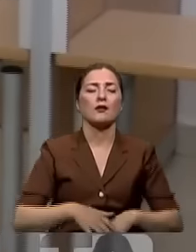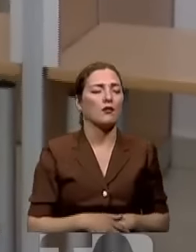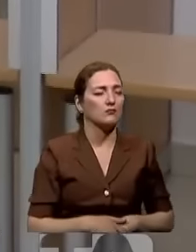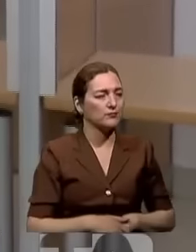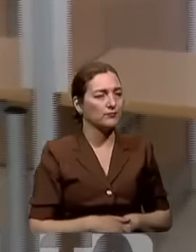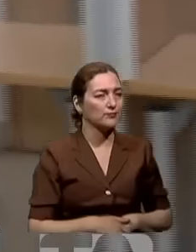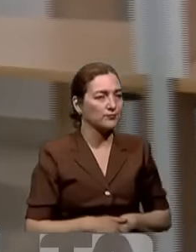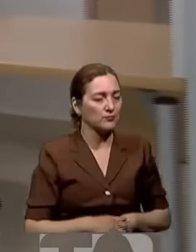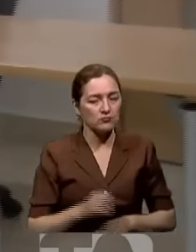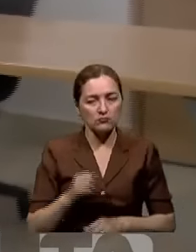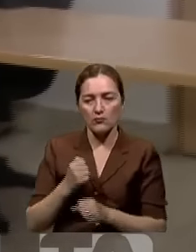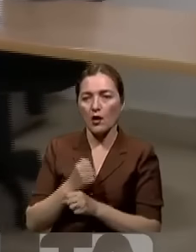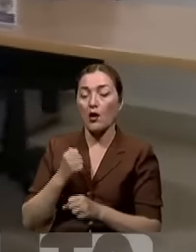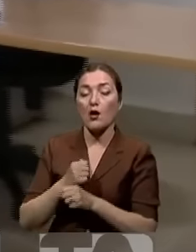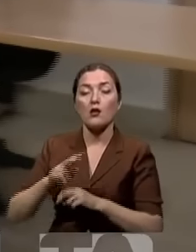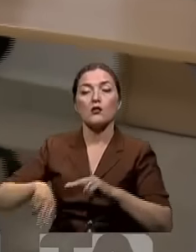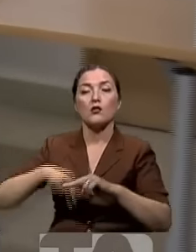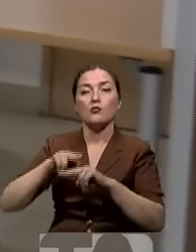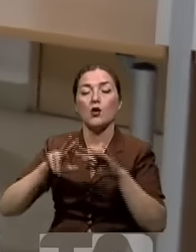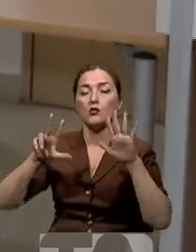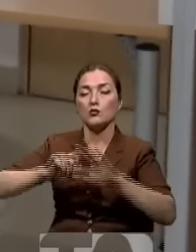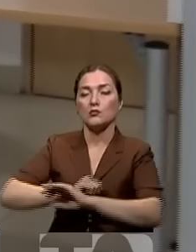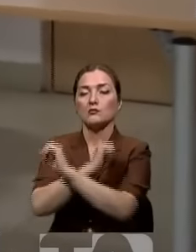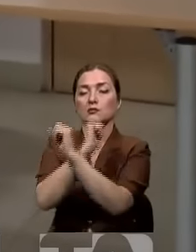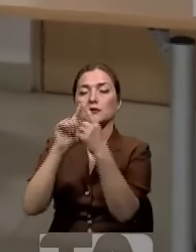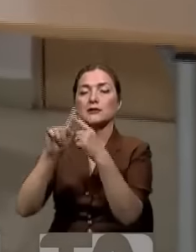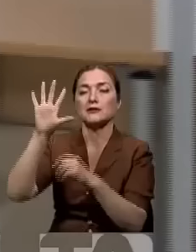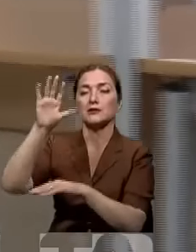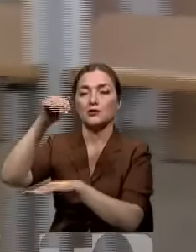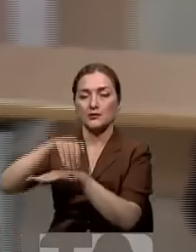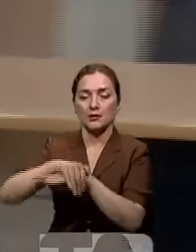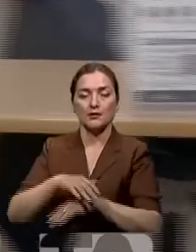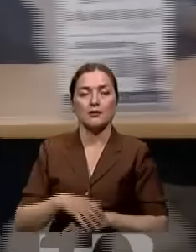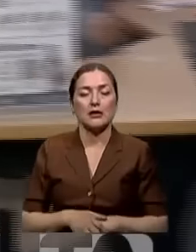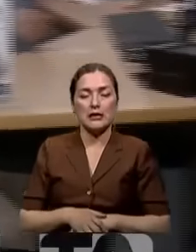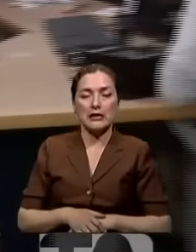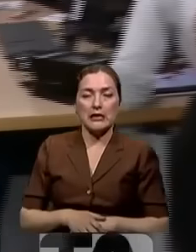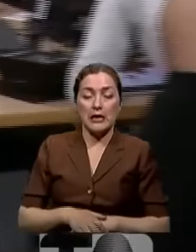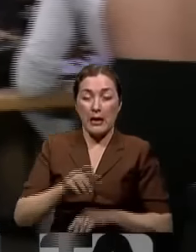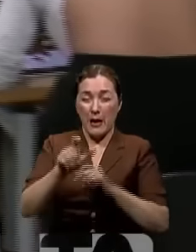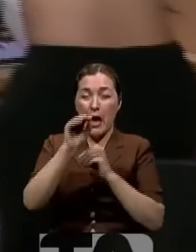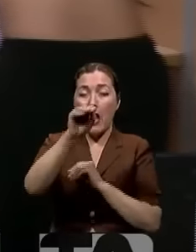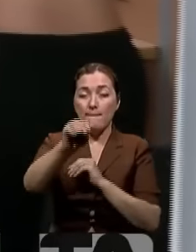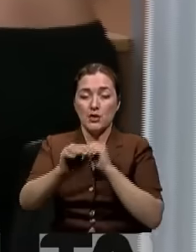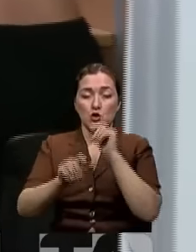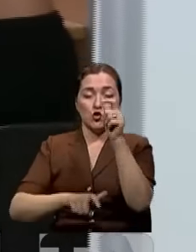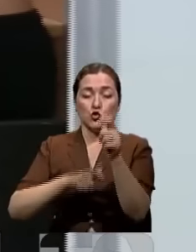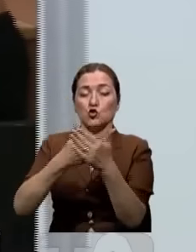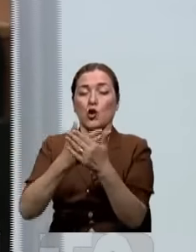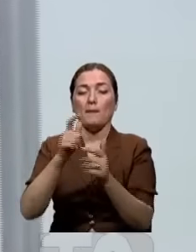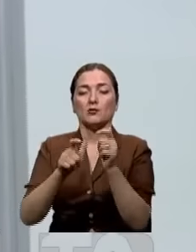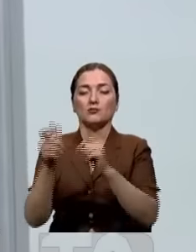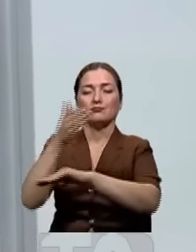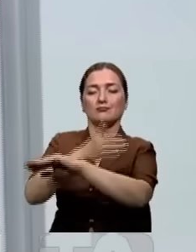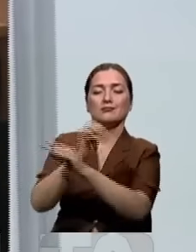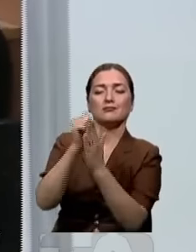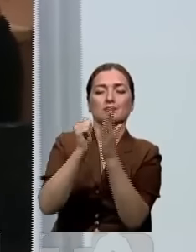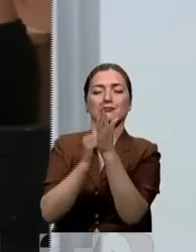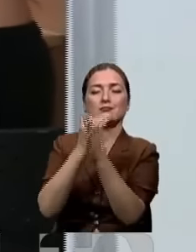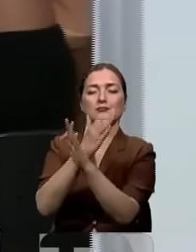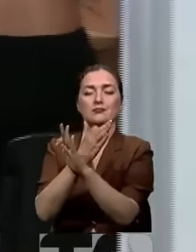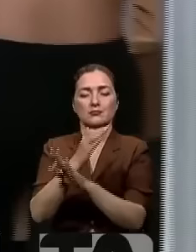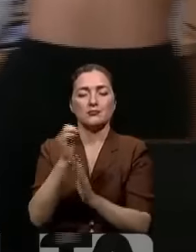jornada totalmente normal de 8 de la mañana a 5 de la tarde. Aquí es importante recalcar a la ciudadanía que deben agendar sus turnos a través